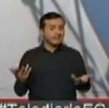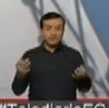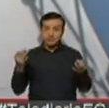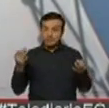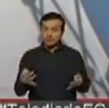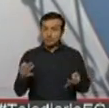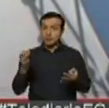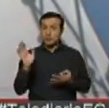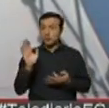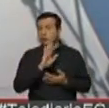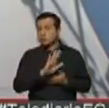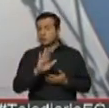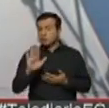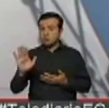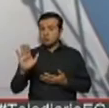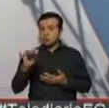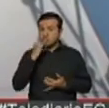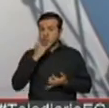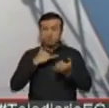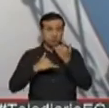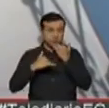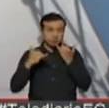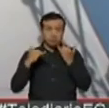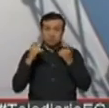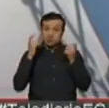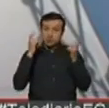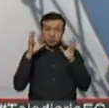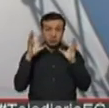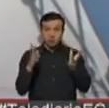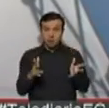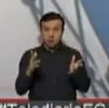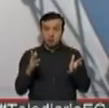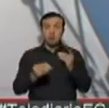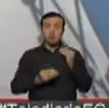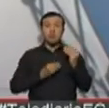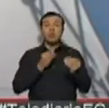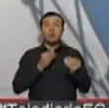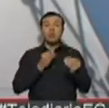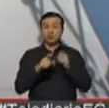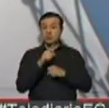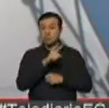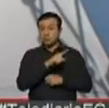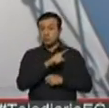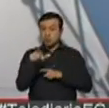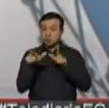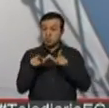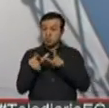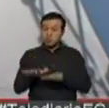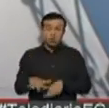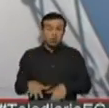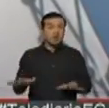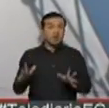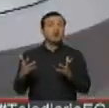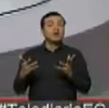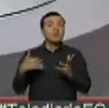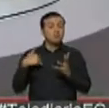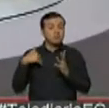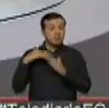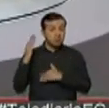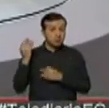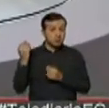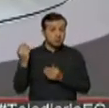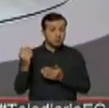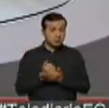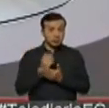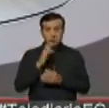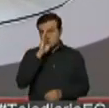obviamente, dentro de la ilegalidad, porque no está regulado, pero que pueden ser comuneros, que son gente de la zona que está buscando una fuente de ingresos? Nuestra